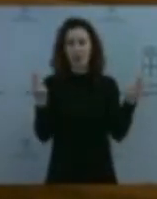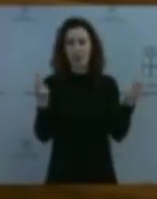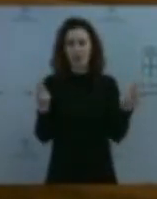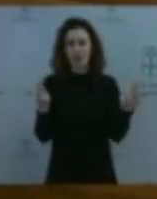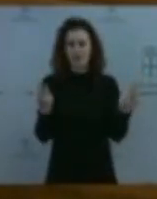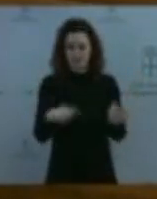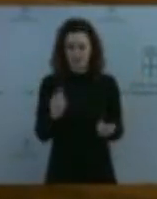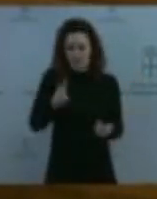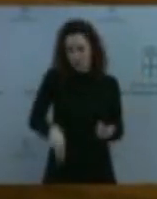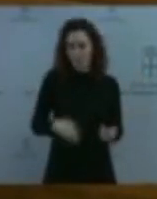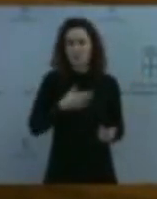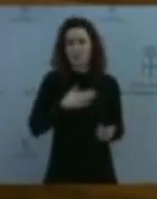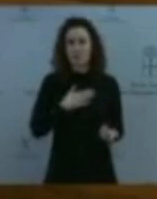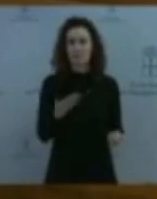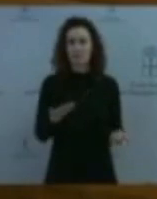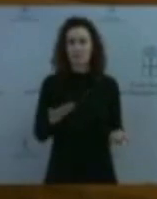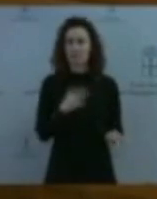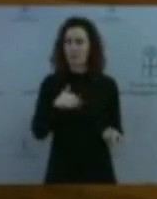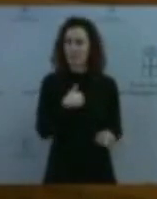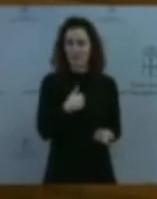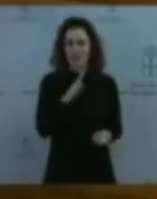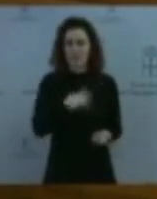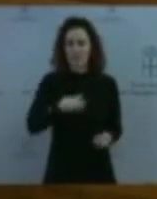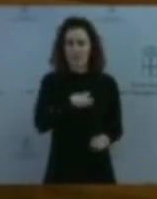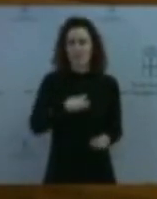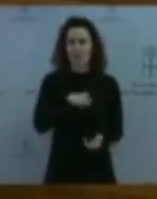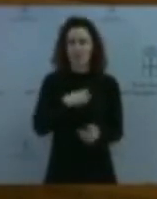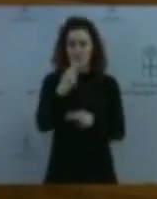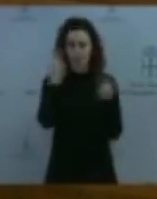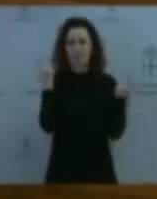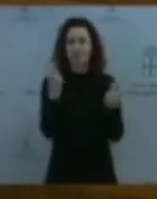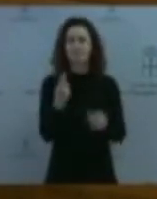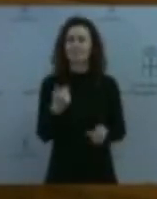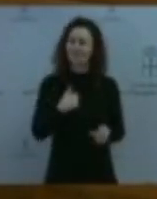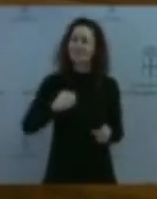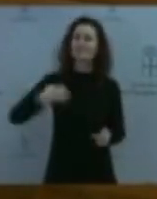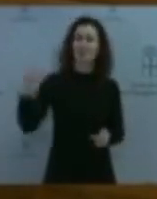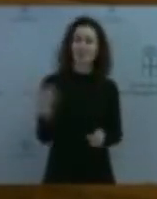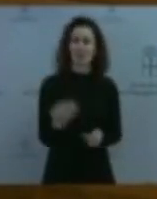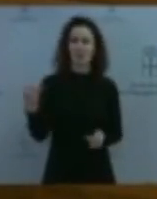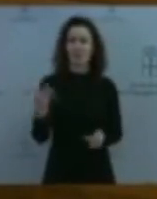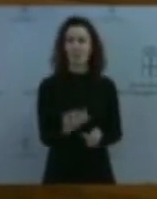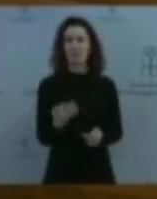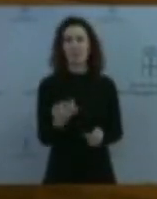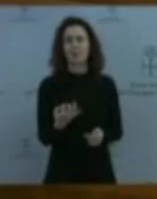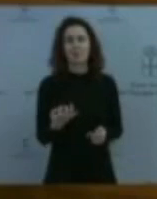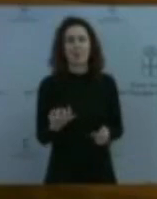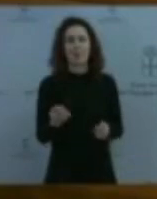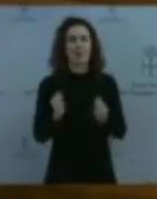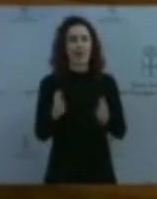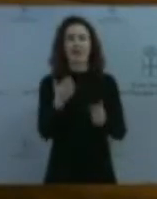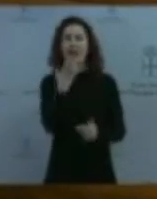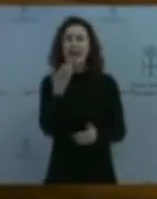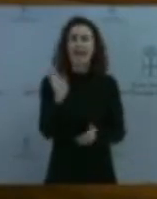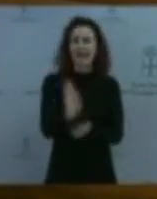función, tenemos en ese sentido que tener, evidentemente, dosis de ejemplaridad en la respuesta. Yo claro que reconozco el trabajo